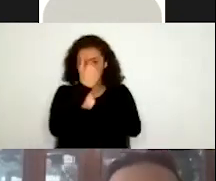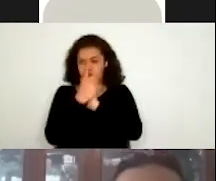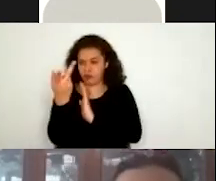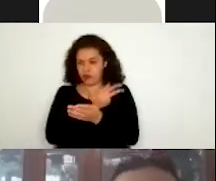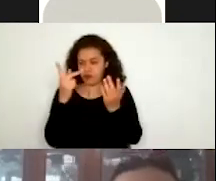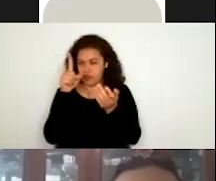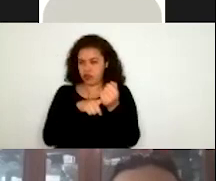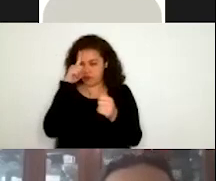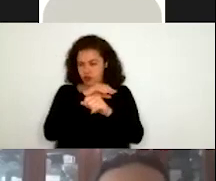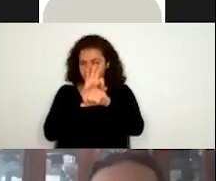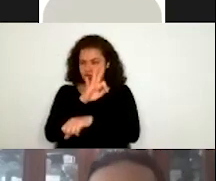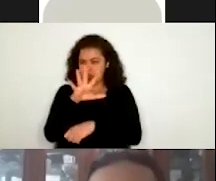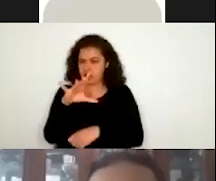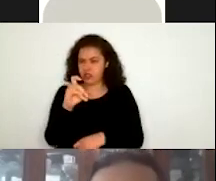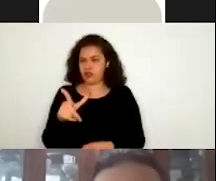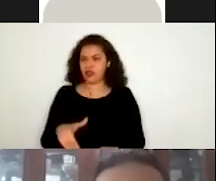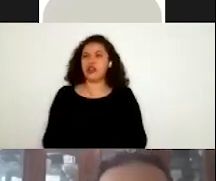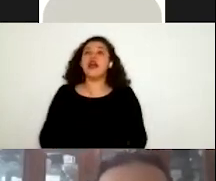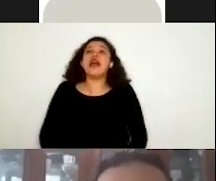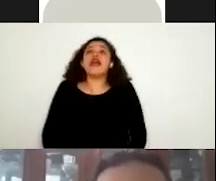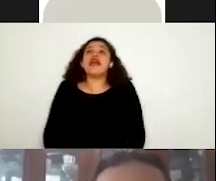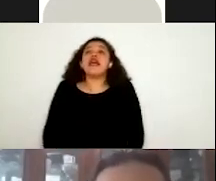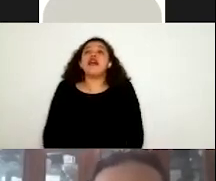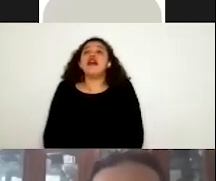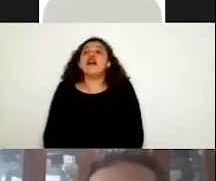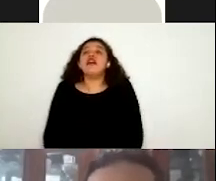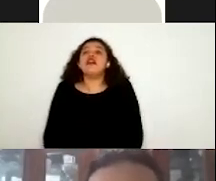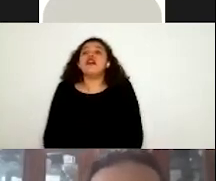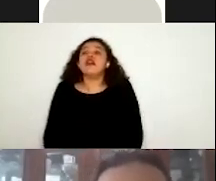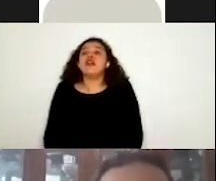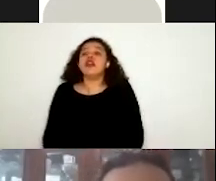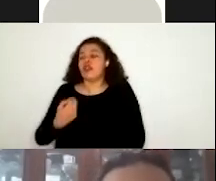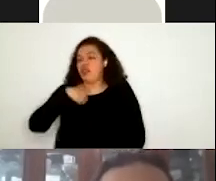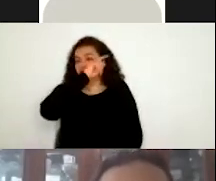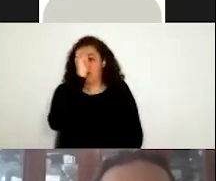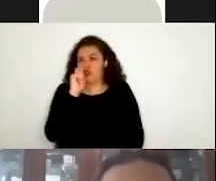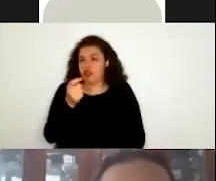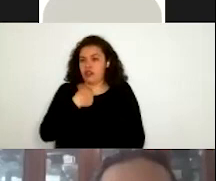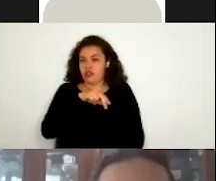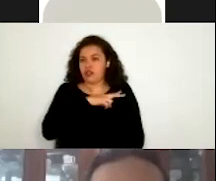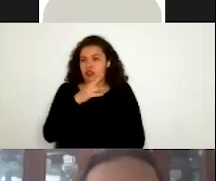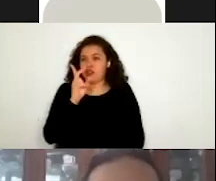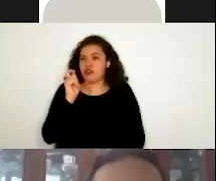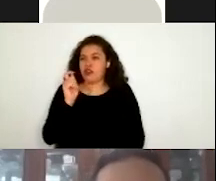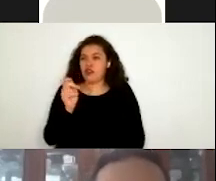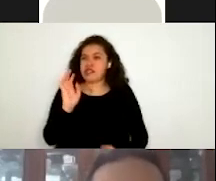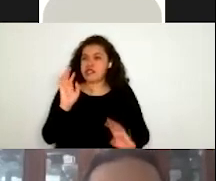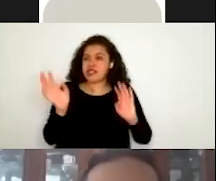protección civil. Y nosotros, para empezar a identificar de qué se trata,